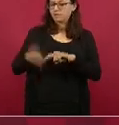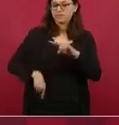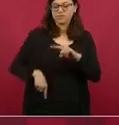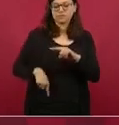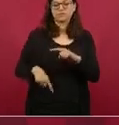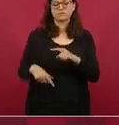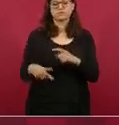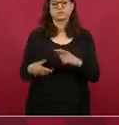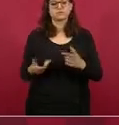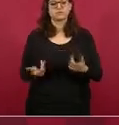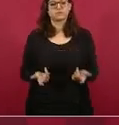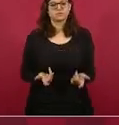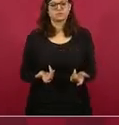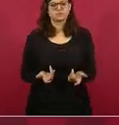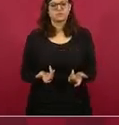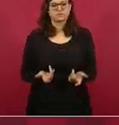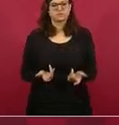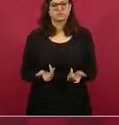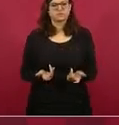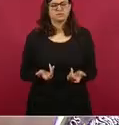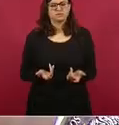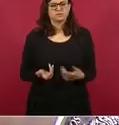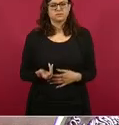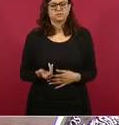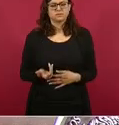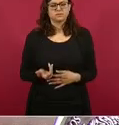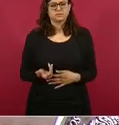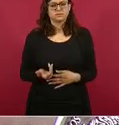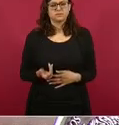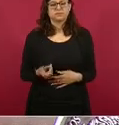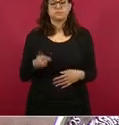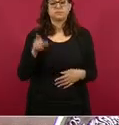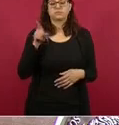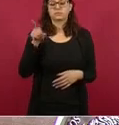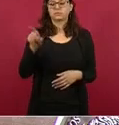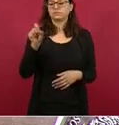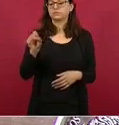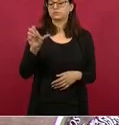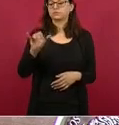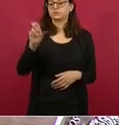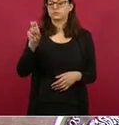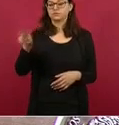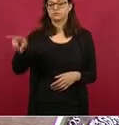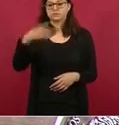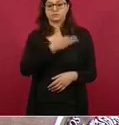Mandaron a buscar porque era como un empleado. Al presidente de la corte,